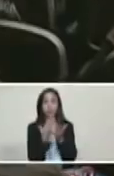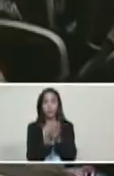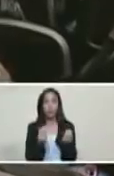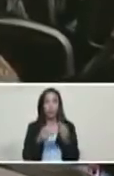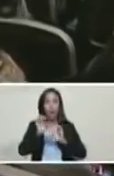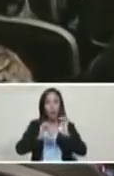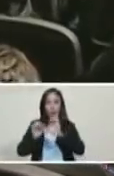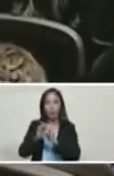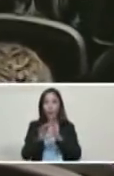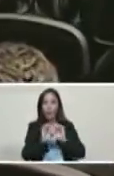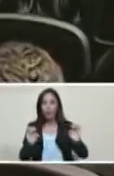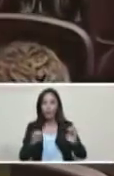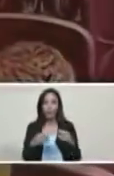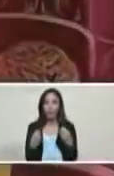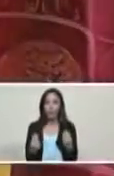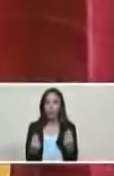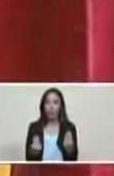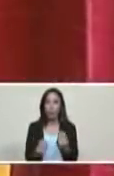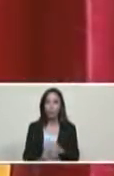educativa.